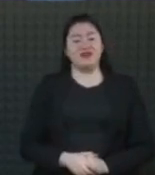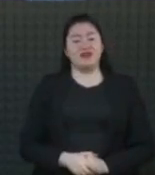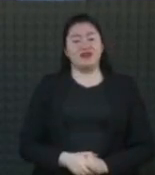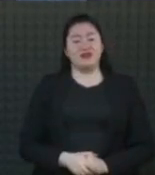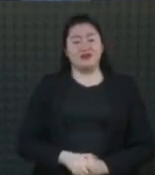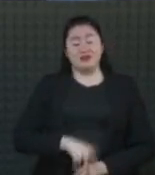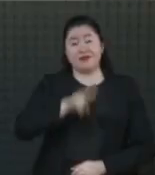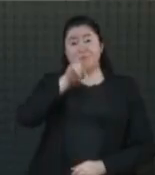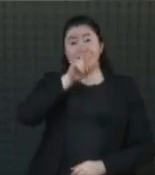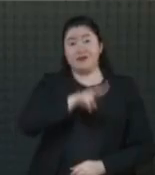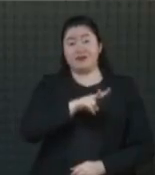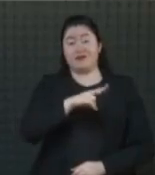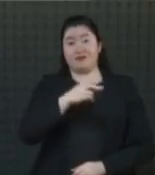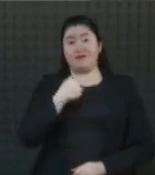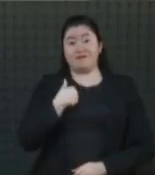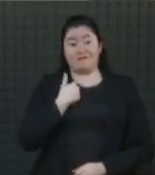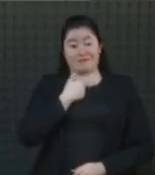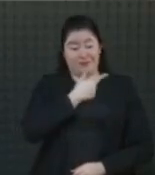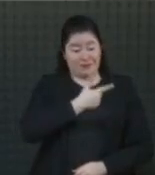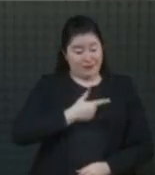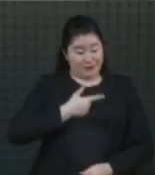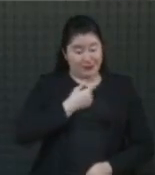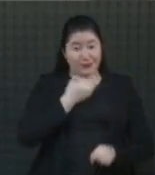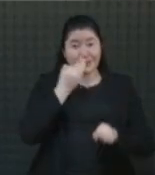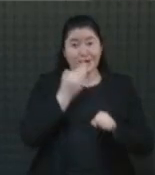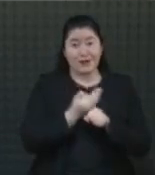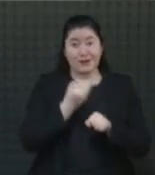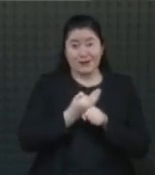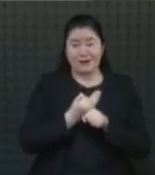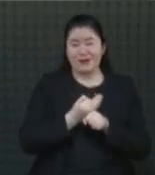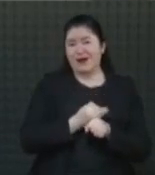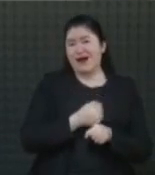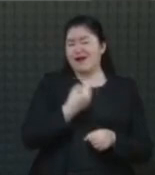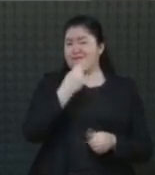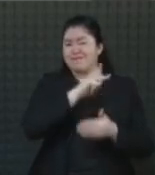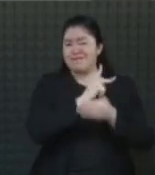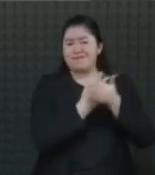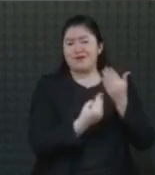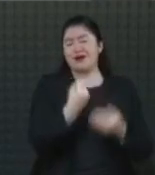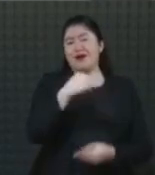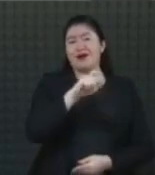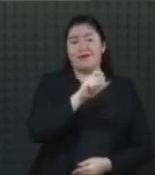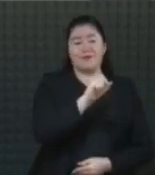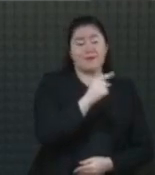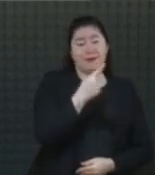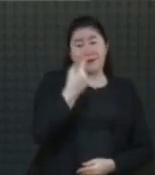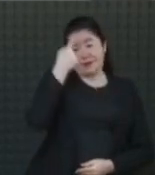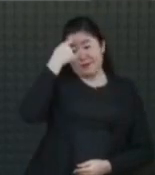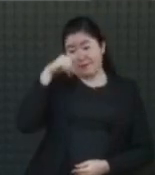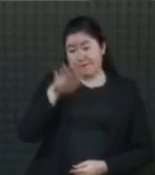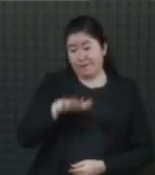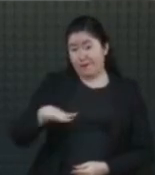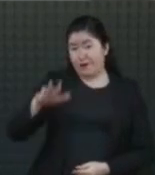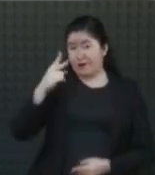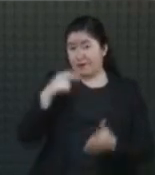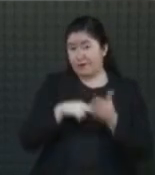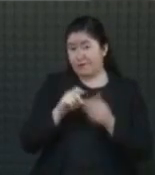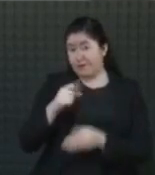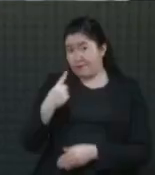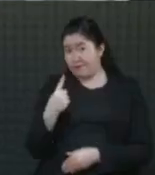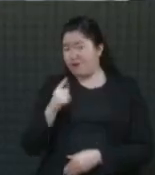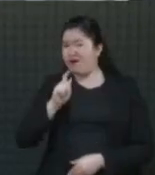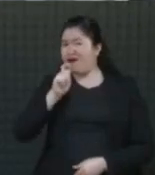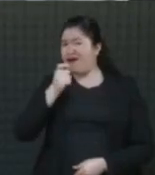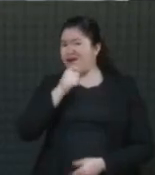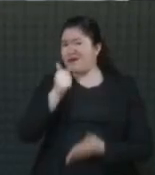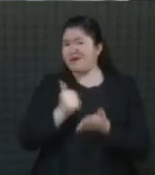Me da mucho gusto iniciar esta campaña del 21 para el 21 en la Ciudad de México.